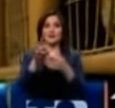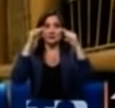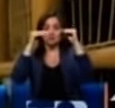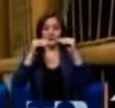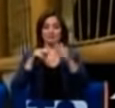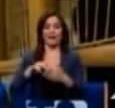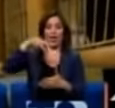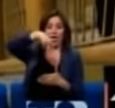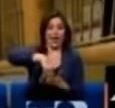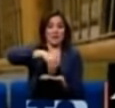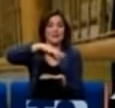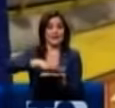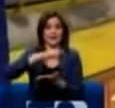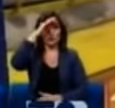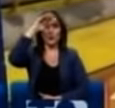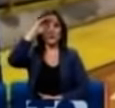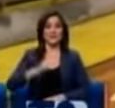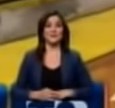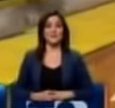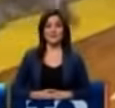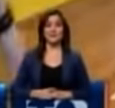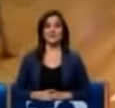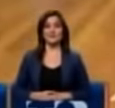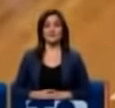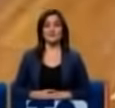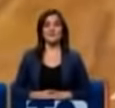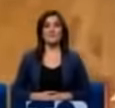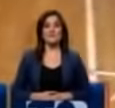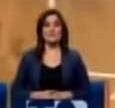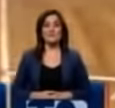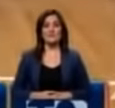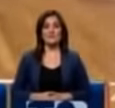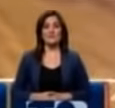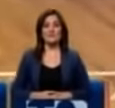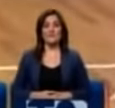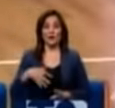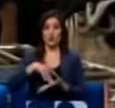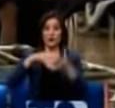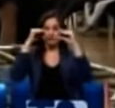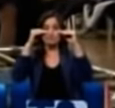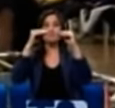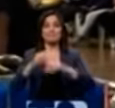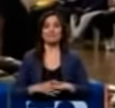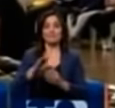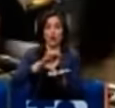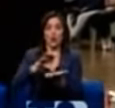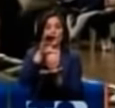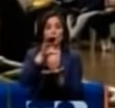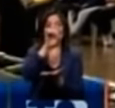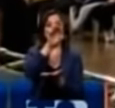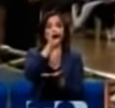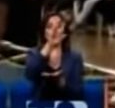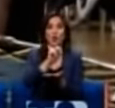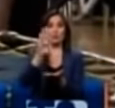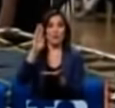parkour, aplicado en tareas policiales. Pero este arte también se está impartiendo a los estudiantes. El Colegio Don Bosco ya